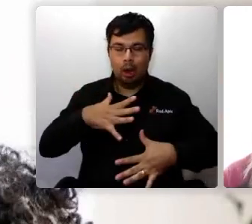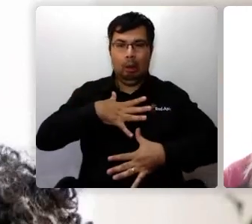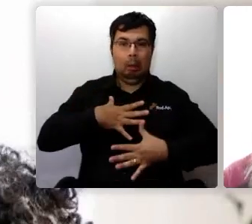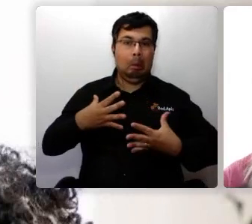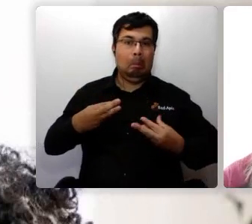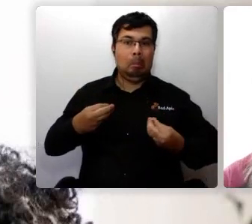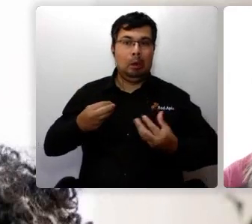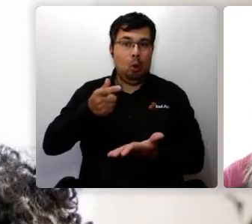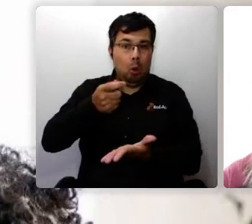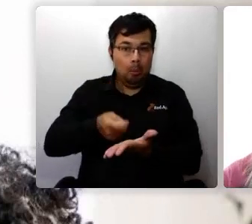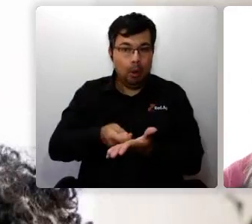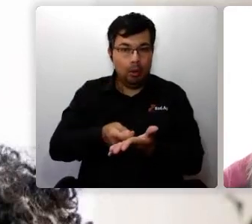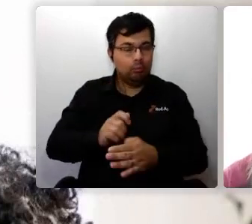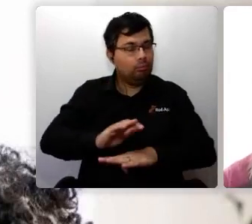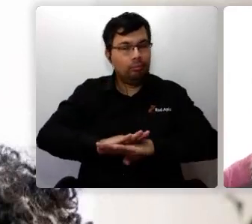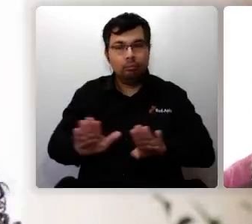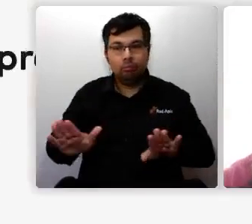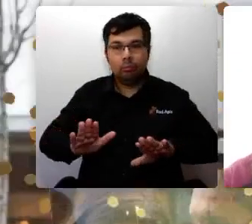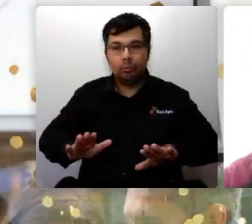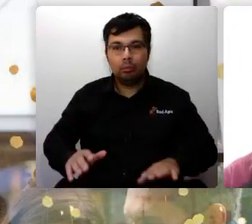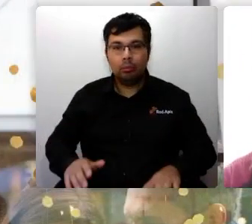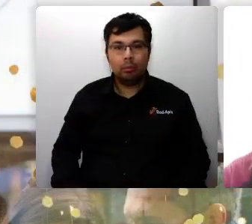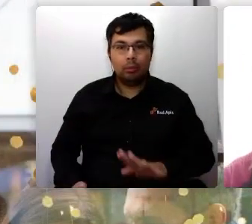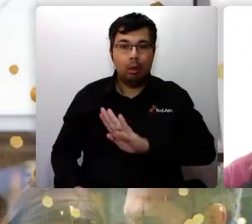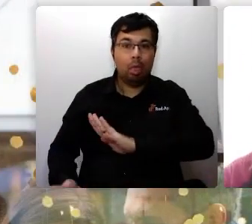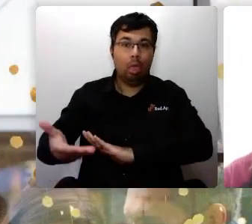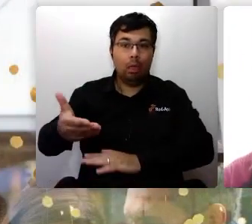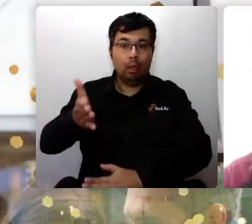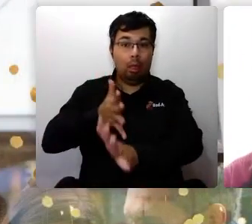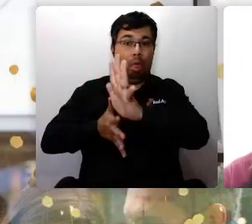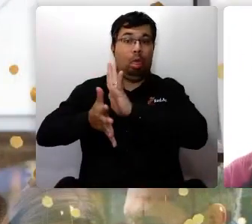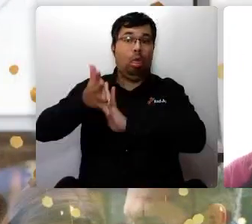y ya no vamos a volver atrás.